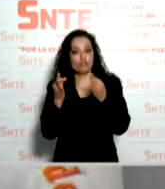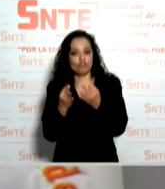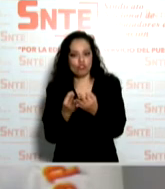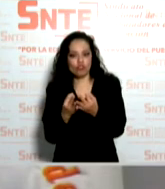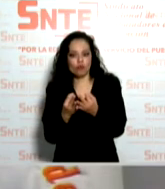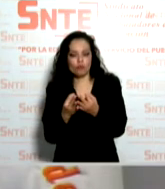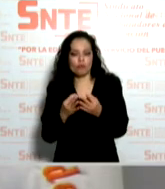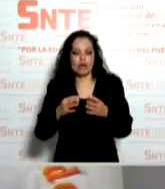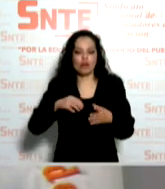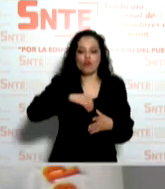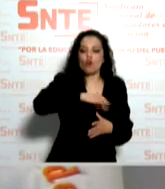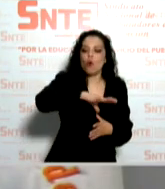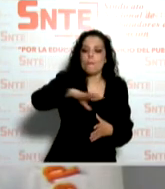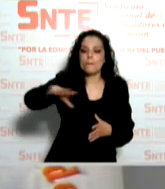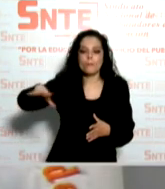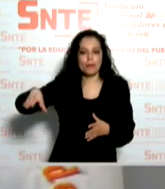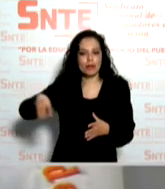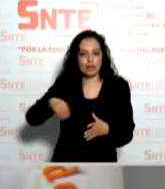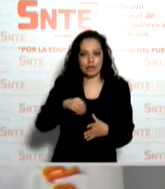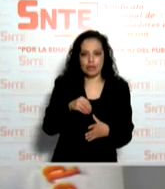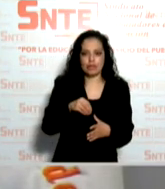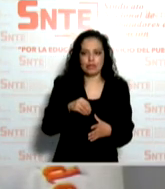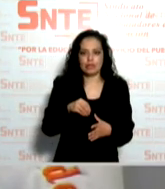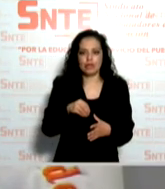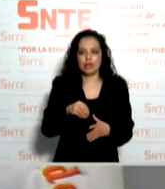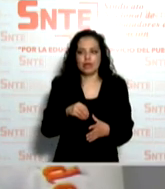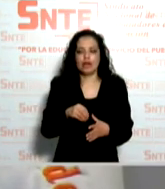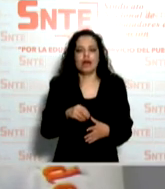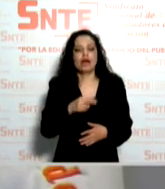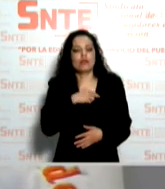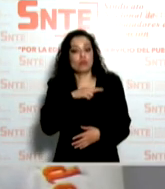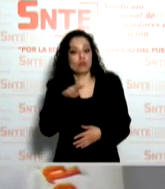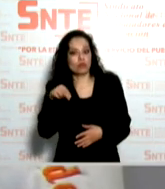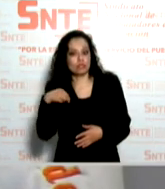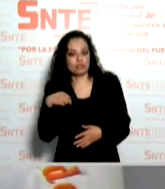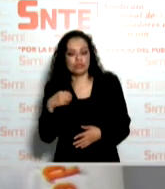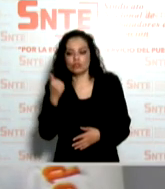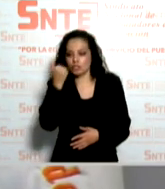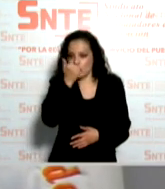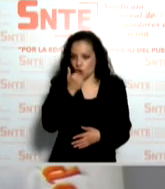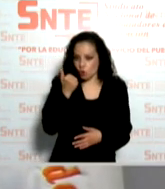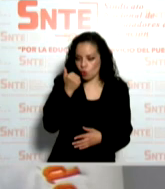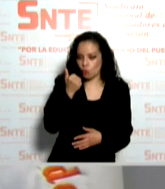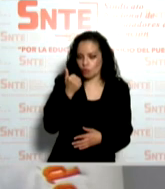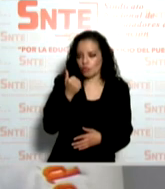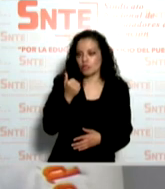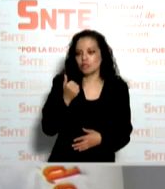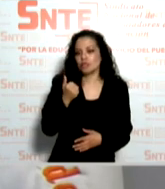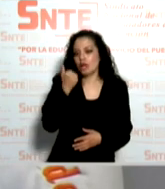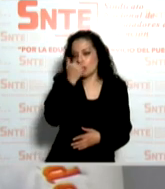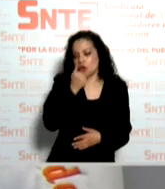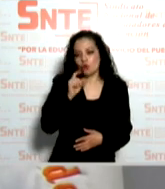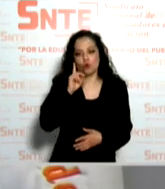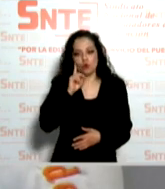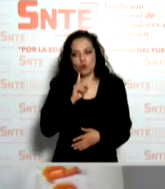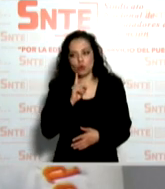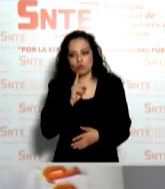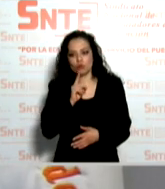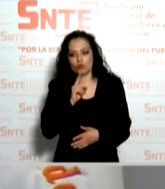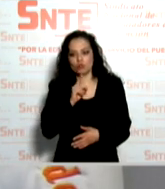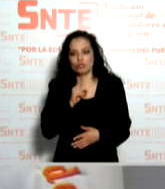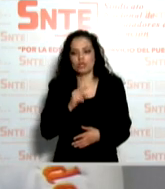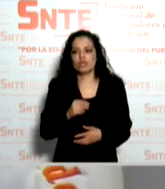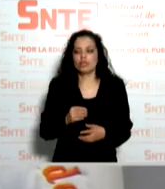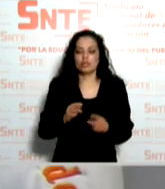a nuestras alumnas y a nuestros alumnos, es decir, de manera integral, dice el doctor, son